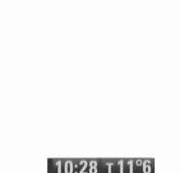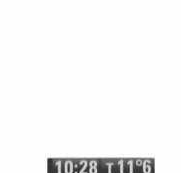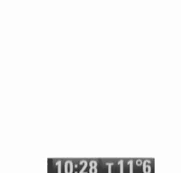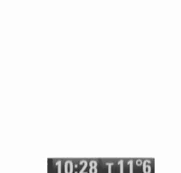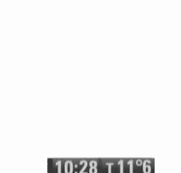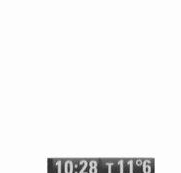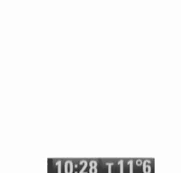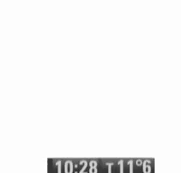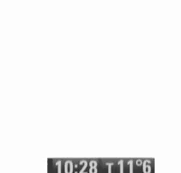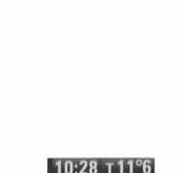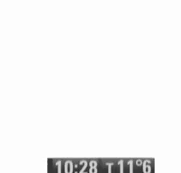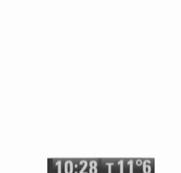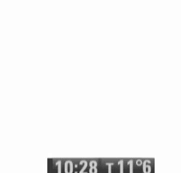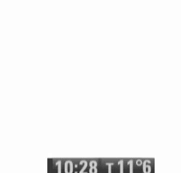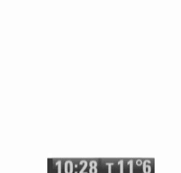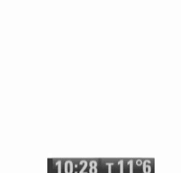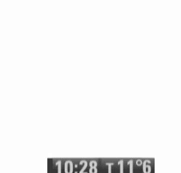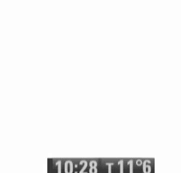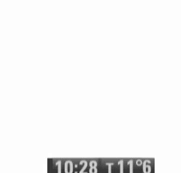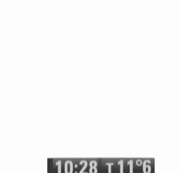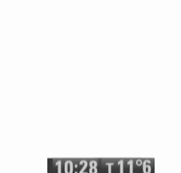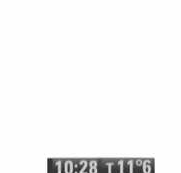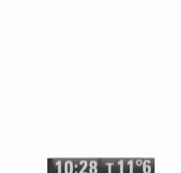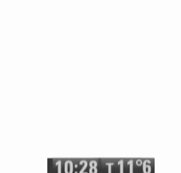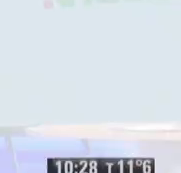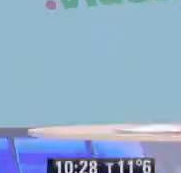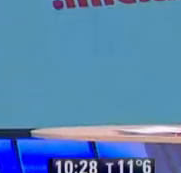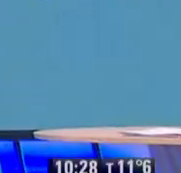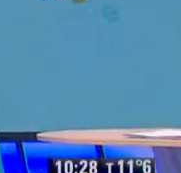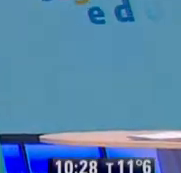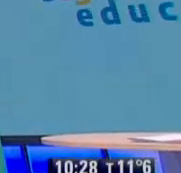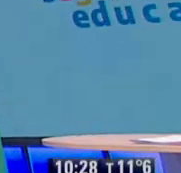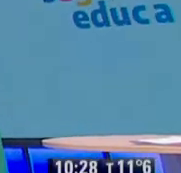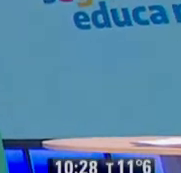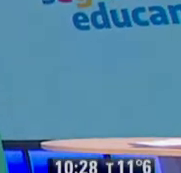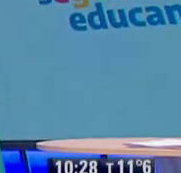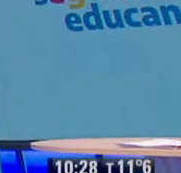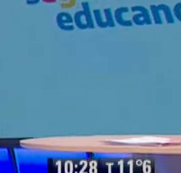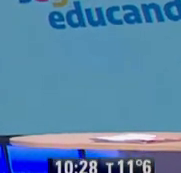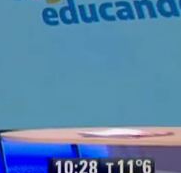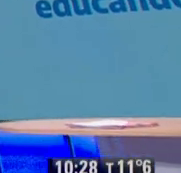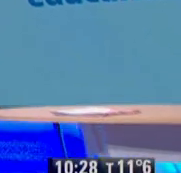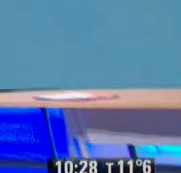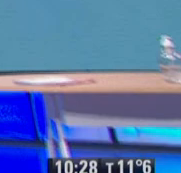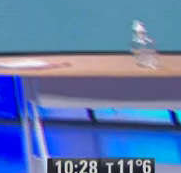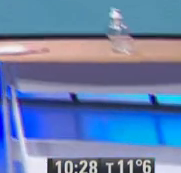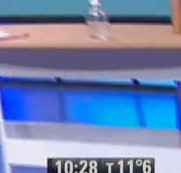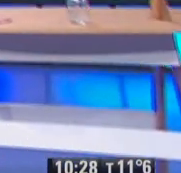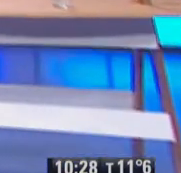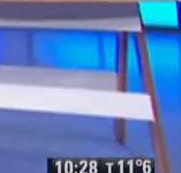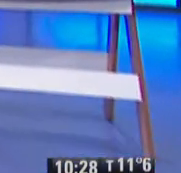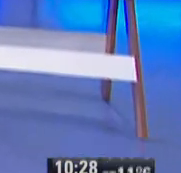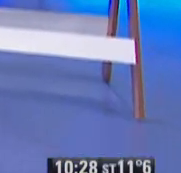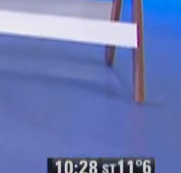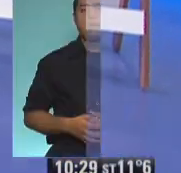Un, dos, tres, bailemos con... Los seguimos acompañando y llegó el momento divertido